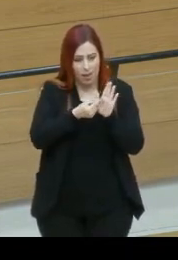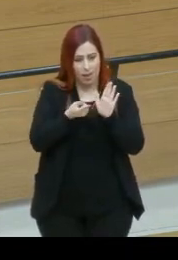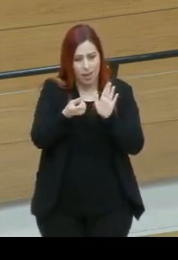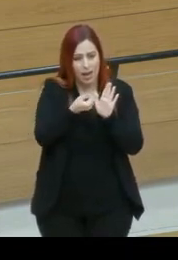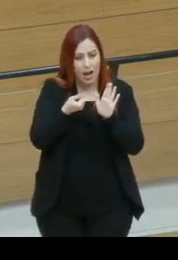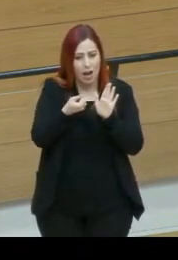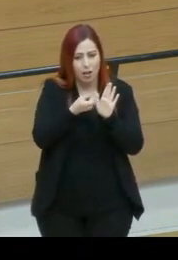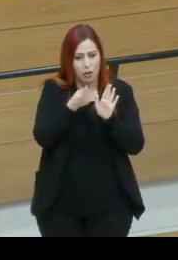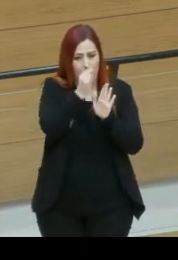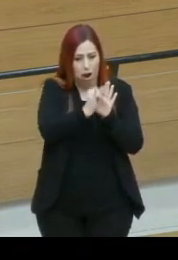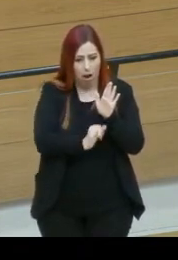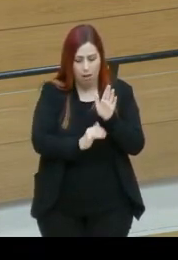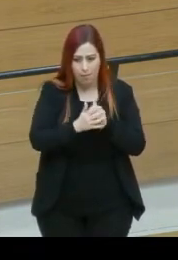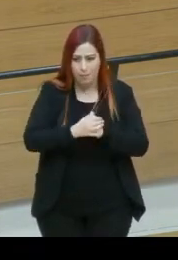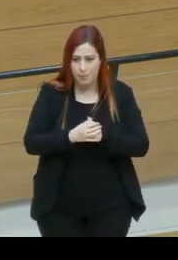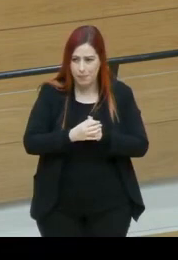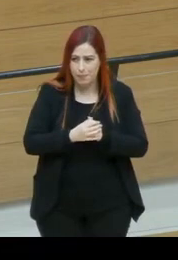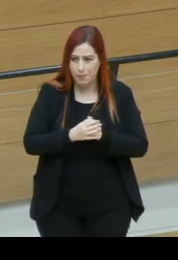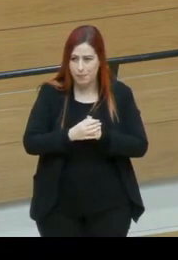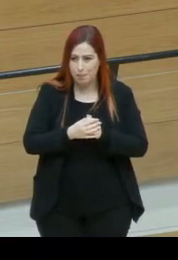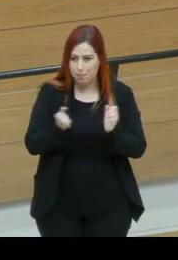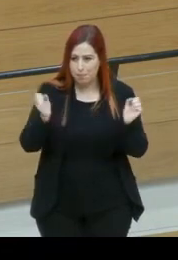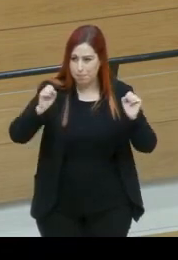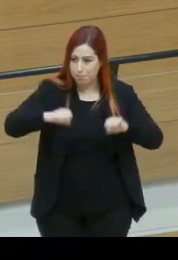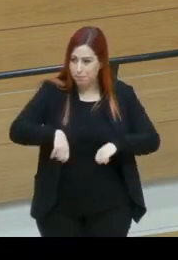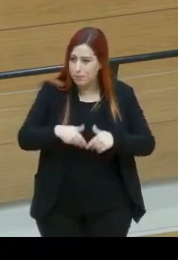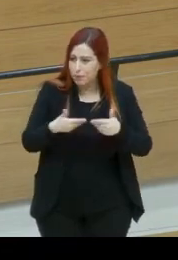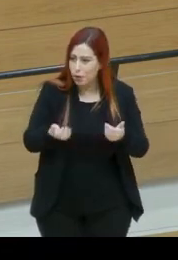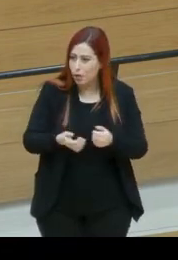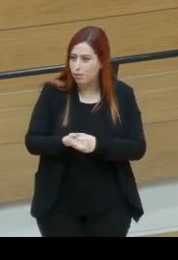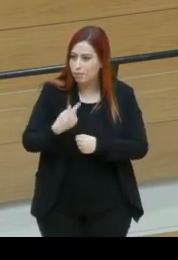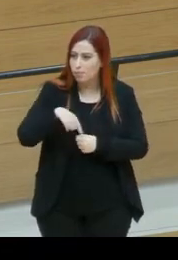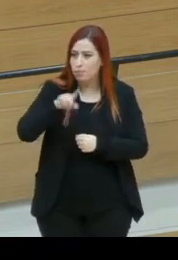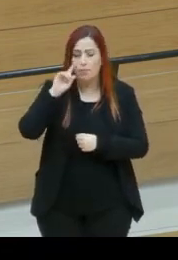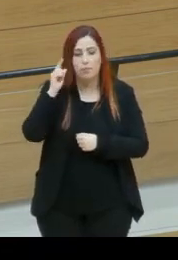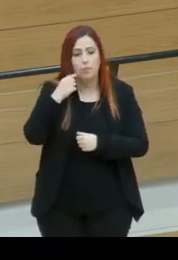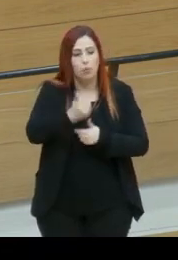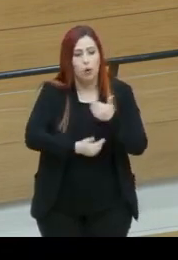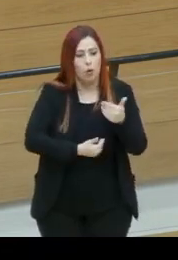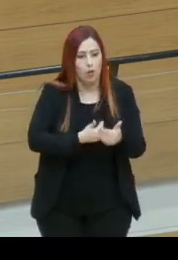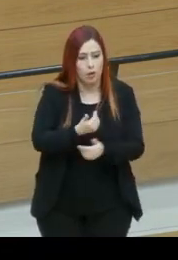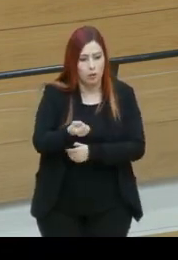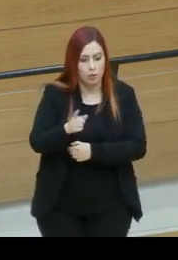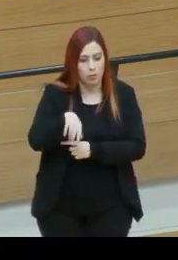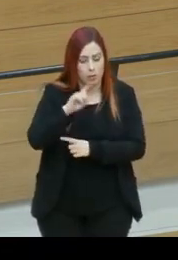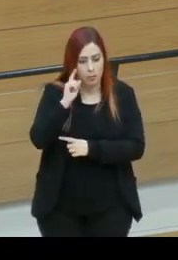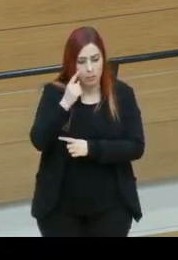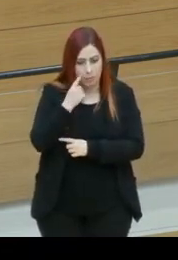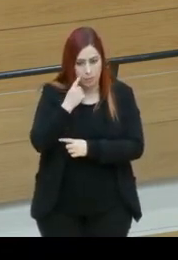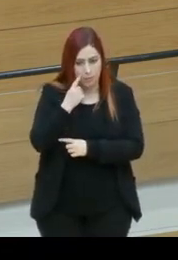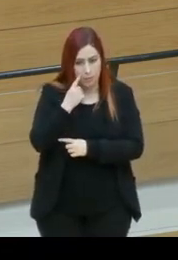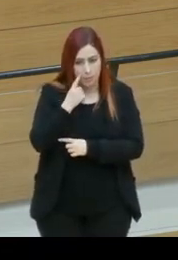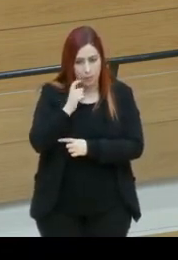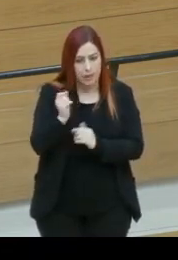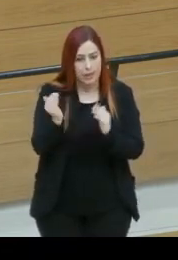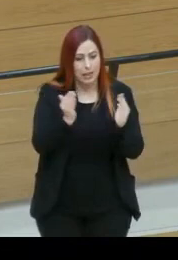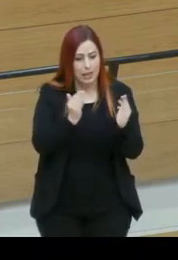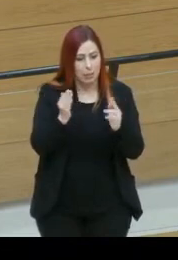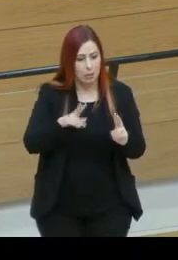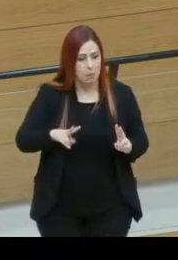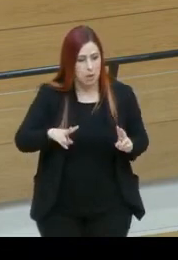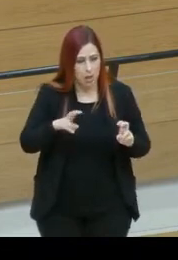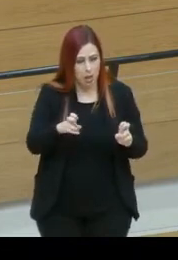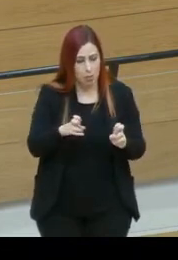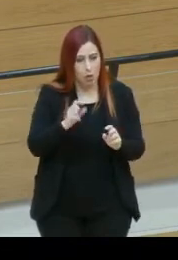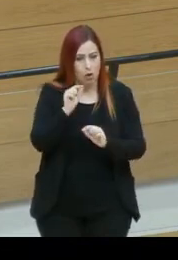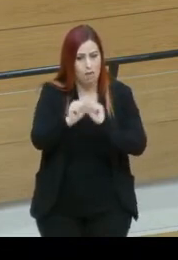por su piel. Vale, entonces hemos identificado el proceso, hemos identificado las primeras etapas del proceso de